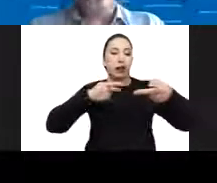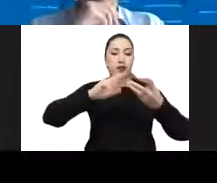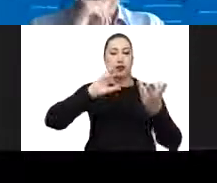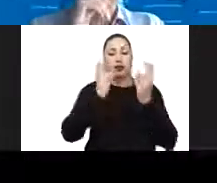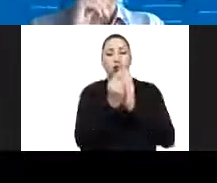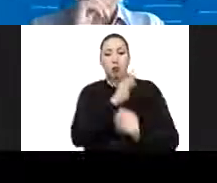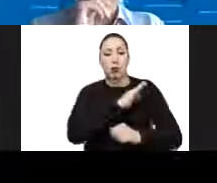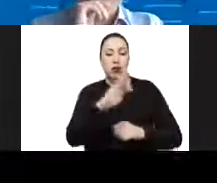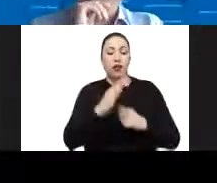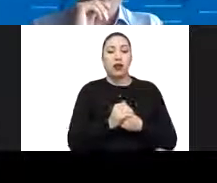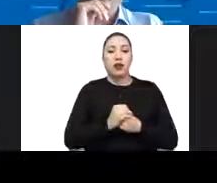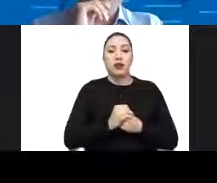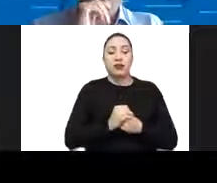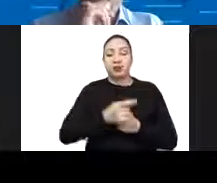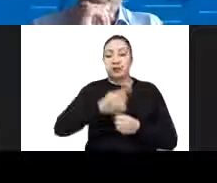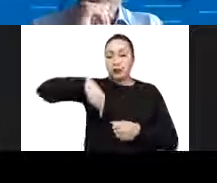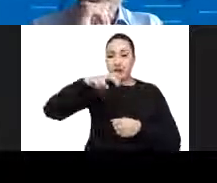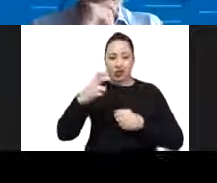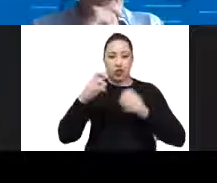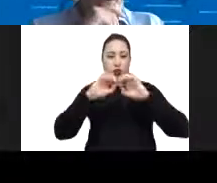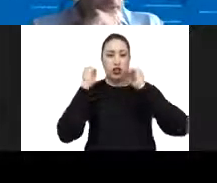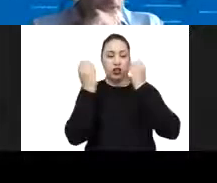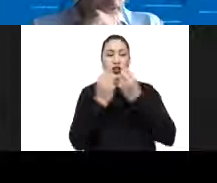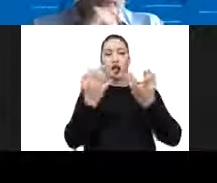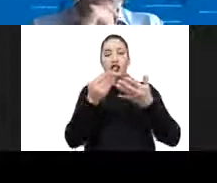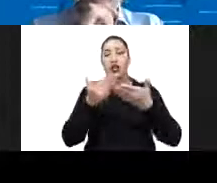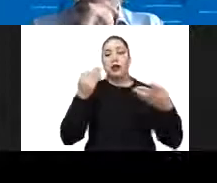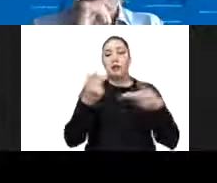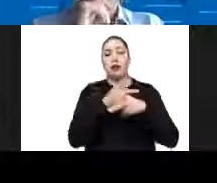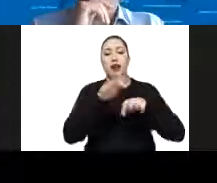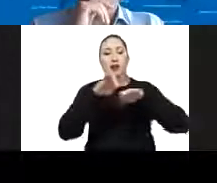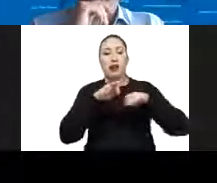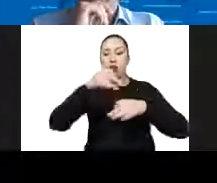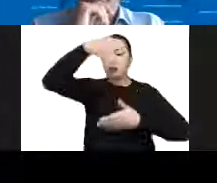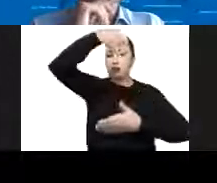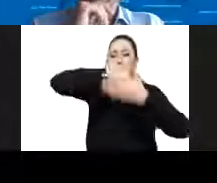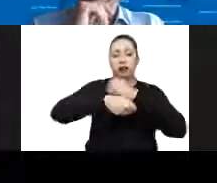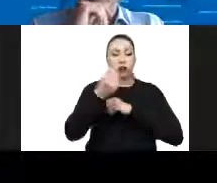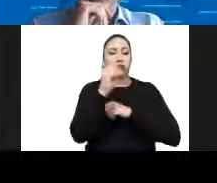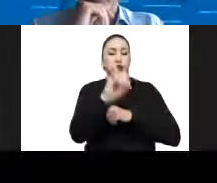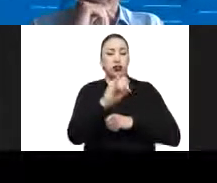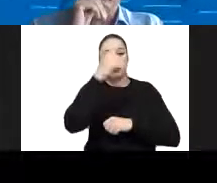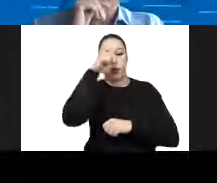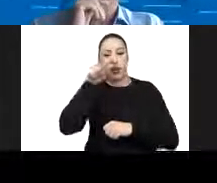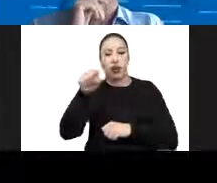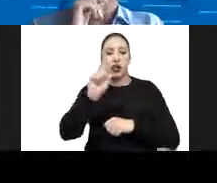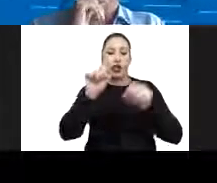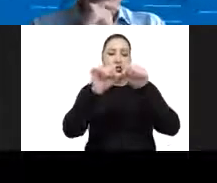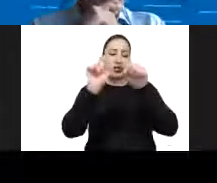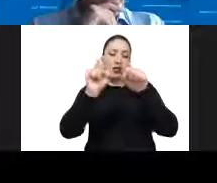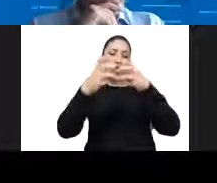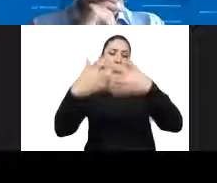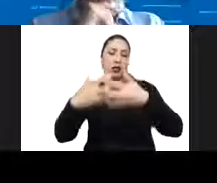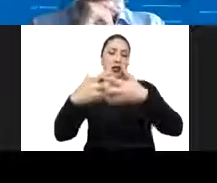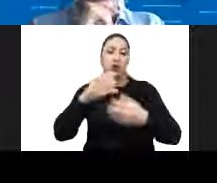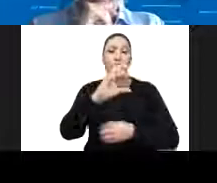Nosotros hicimos un trabajo sobre esto muy detallado para el sistema de Cutzamala, en donde había